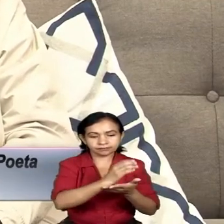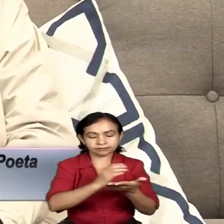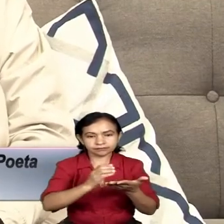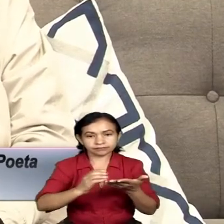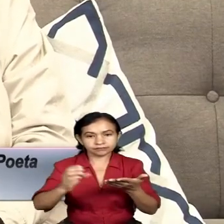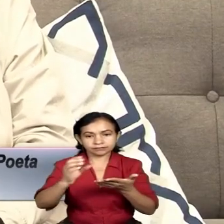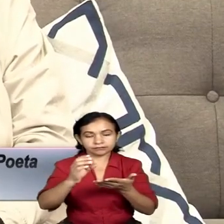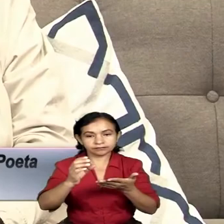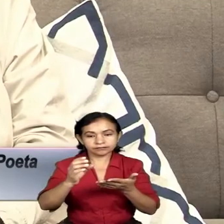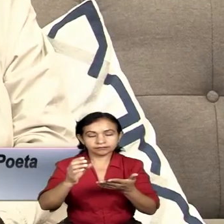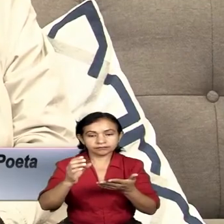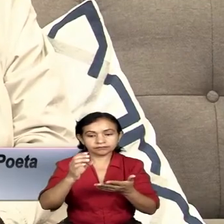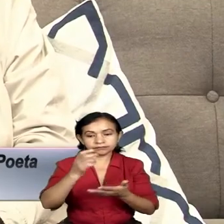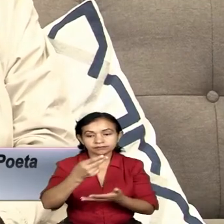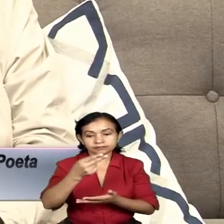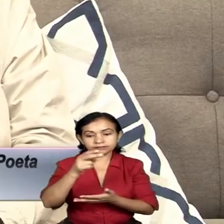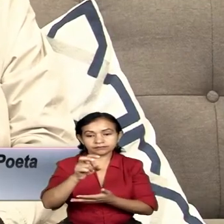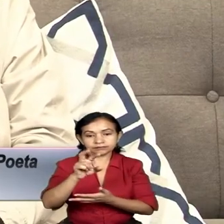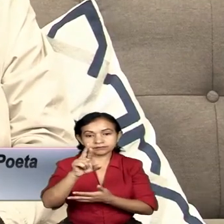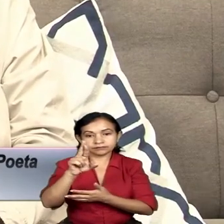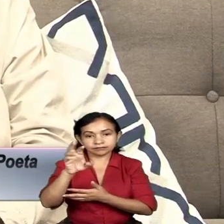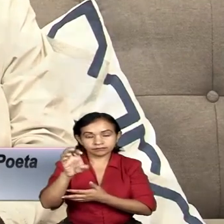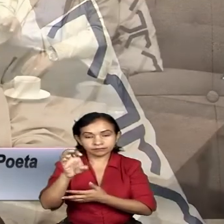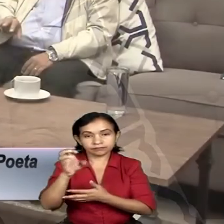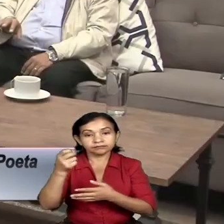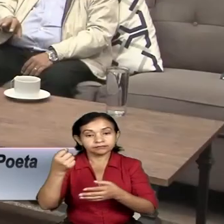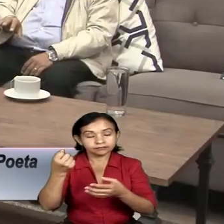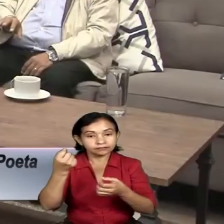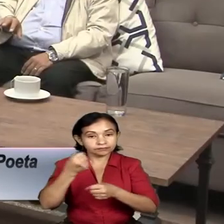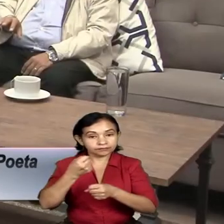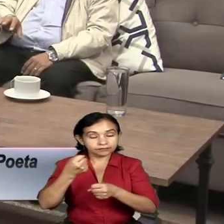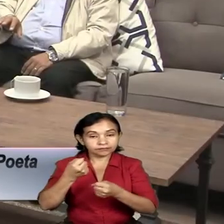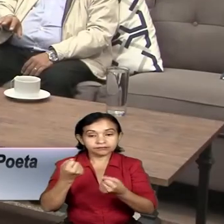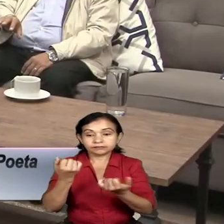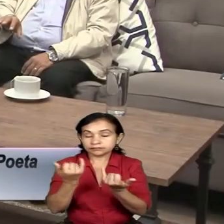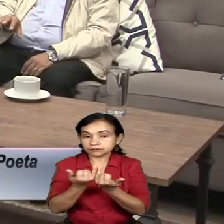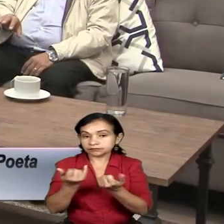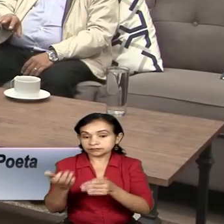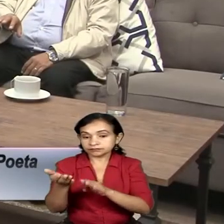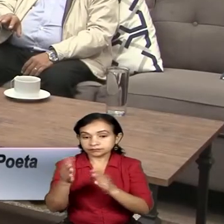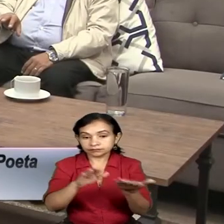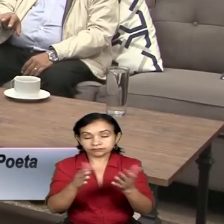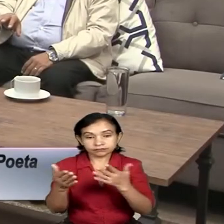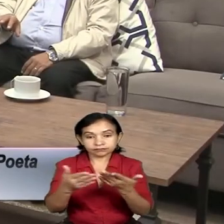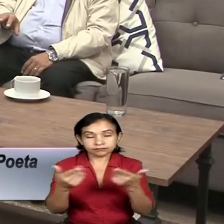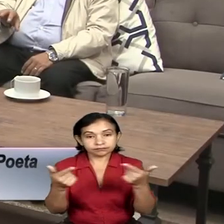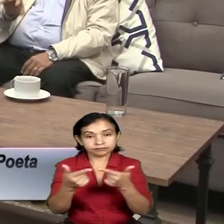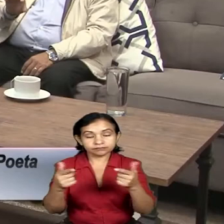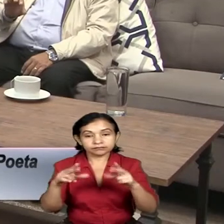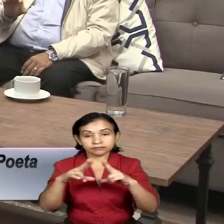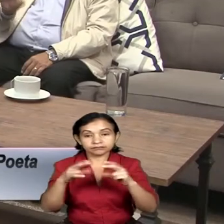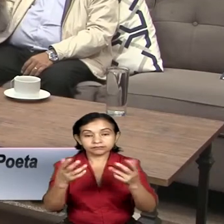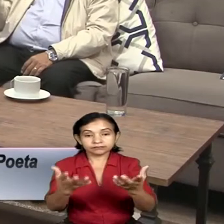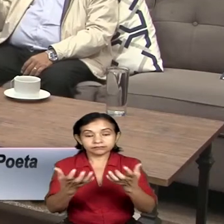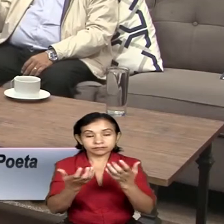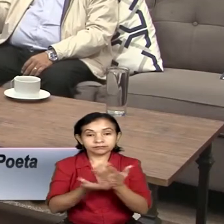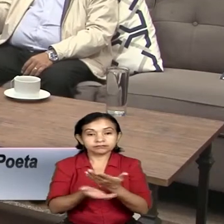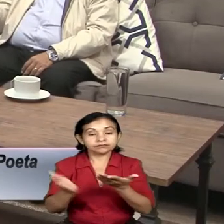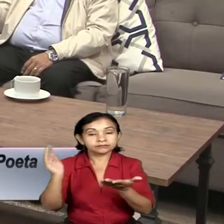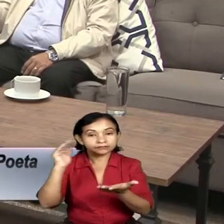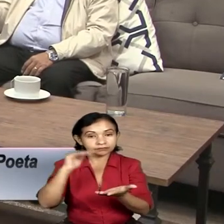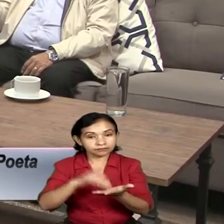de héroes que lucharon por la patria. Precisamente, porque quisieron, volcar de nuevo a